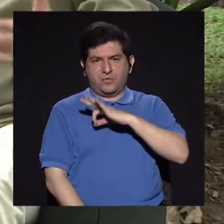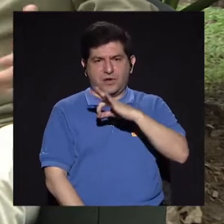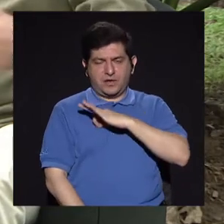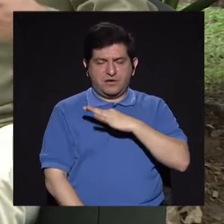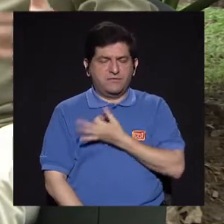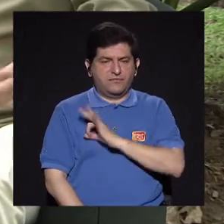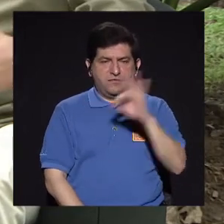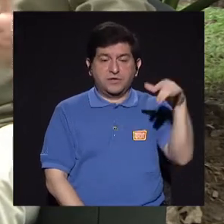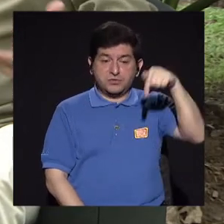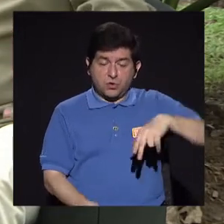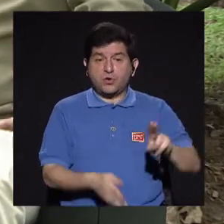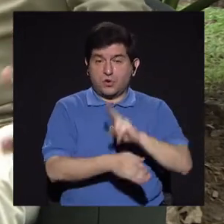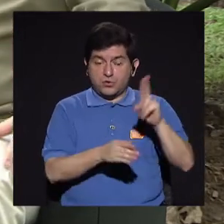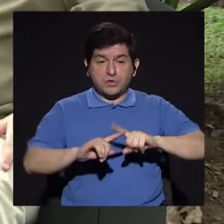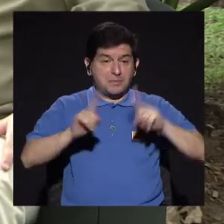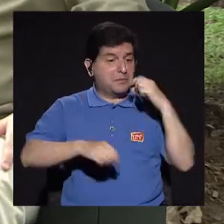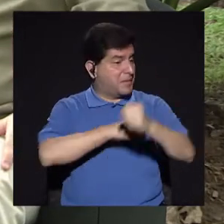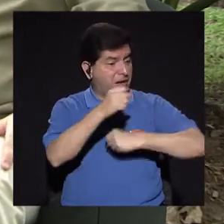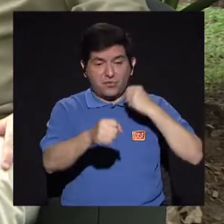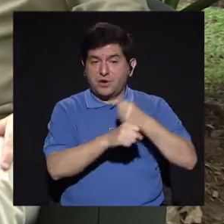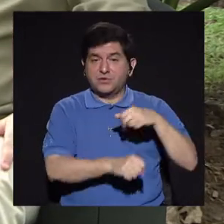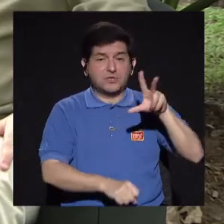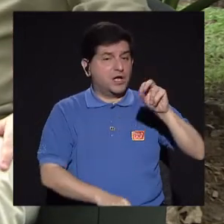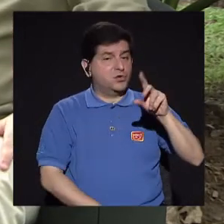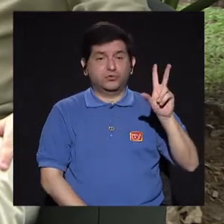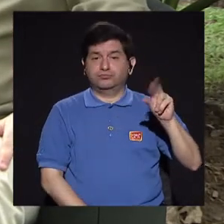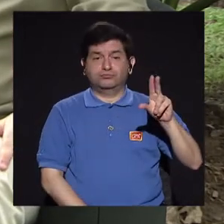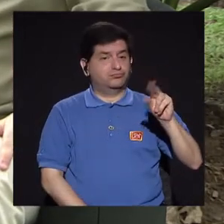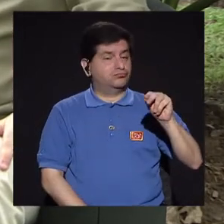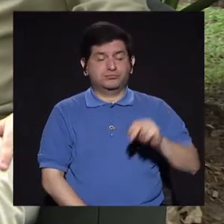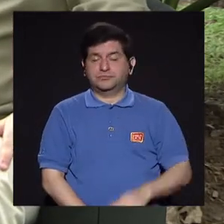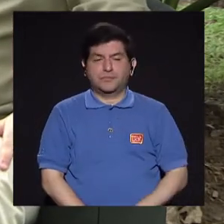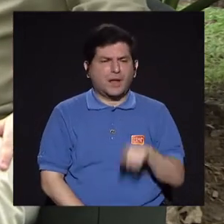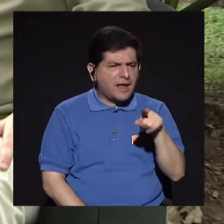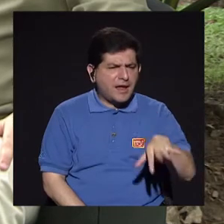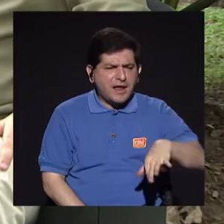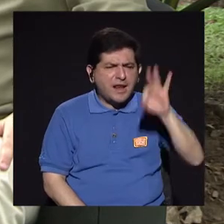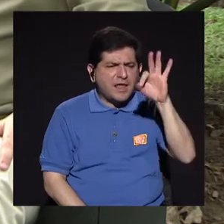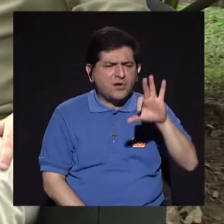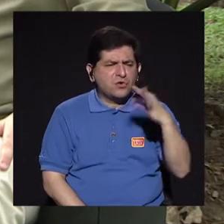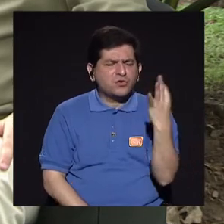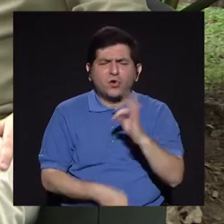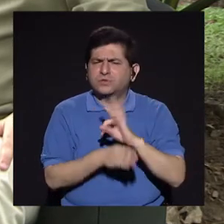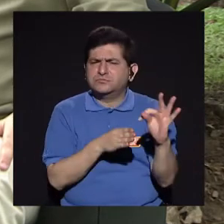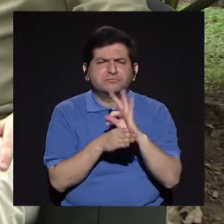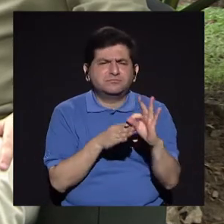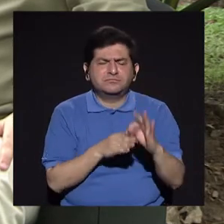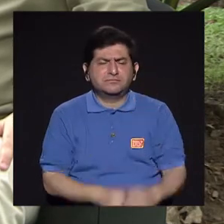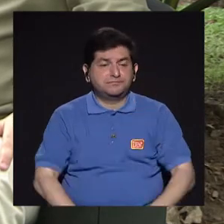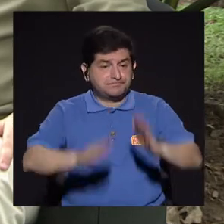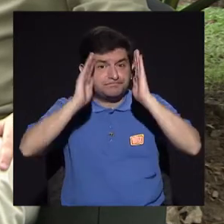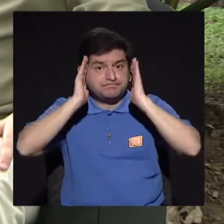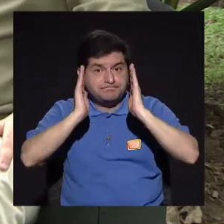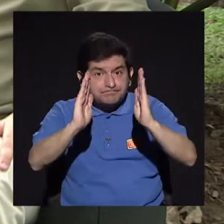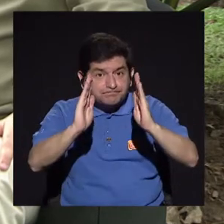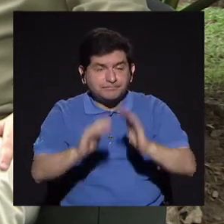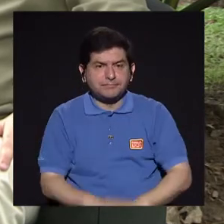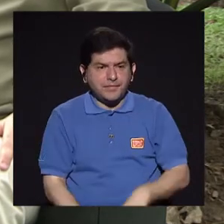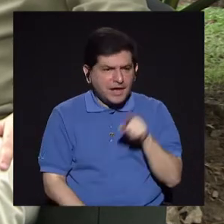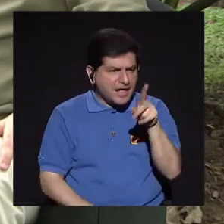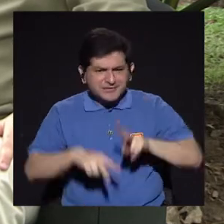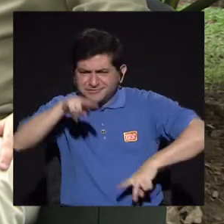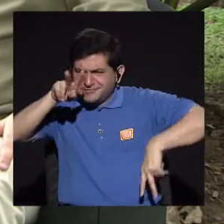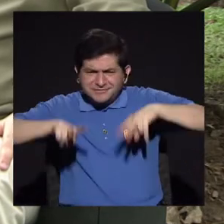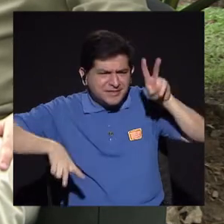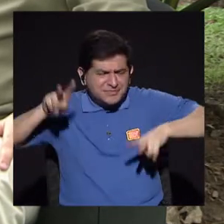hoy son tan manejados, pero en los años 30 no lo eran, pues él tiene que encontrar un método de tratamiento para atender